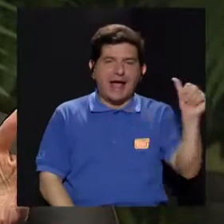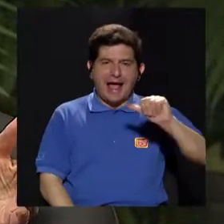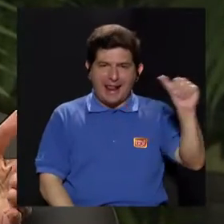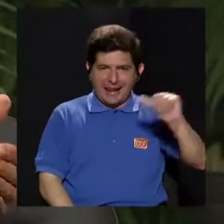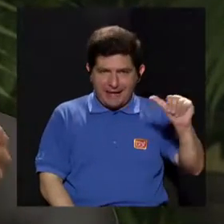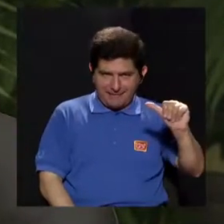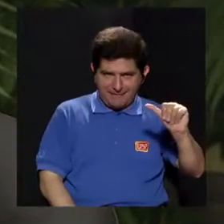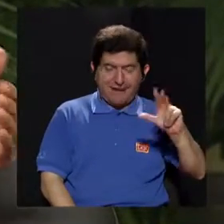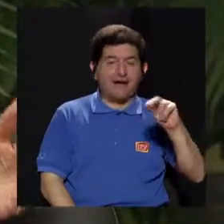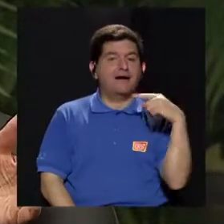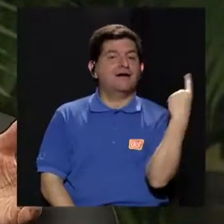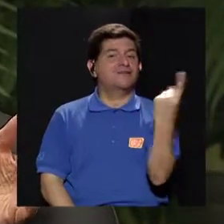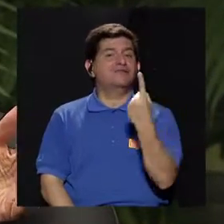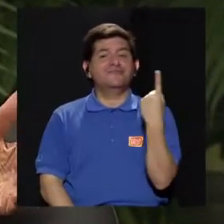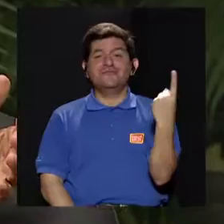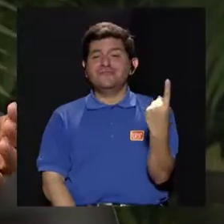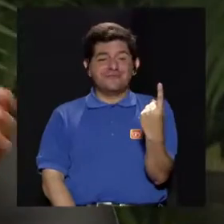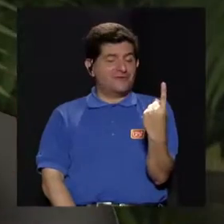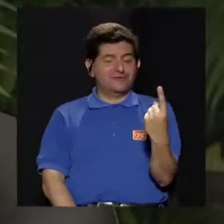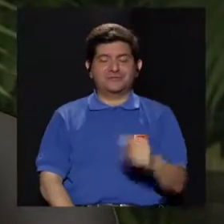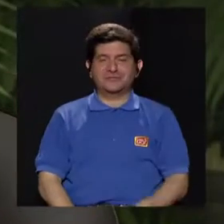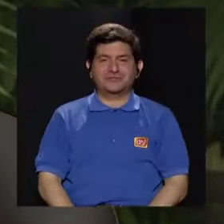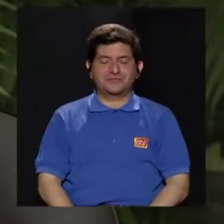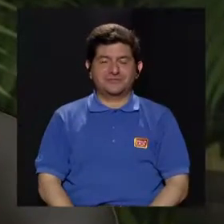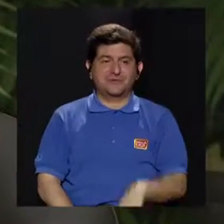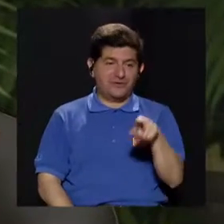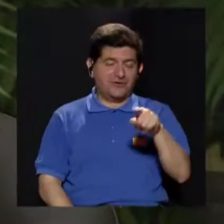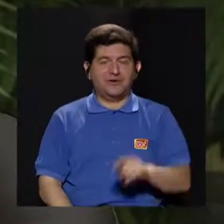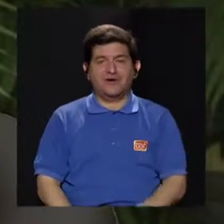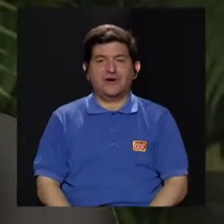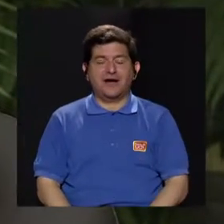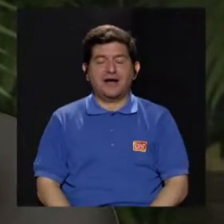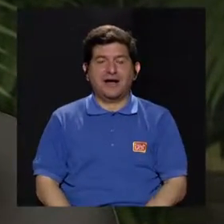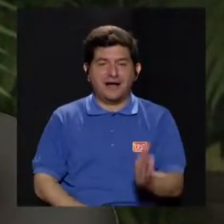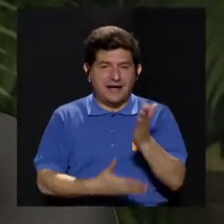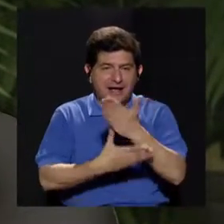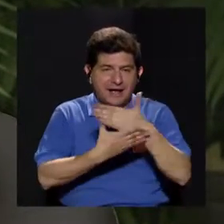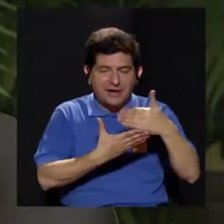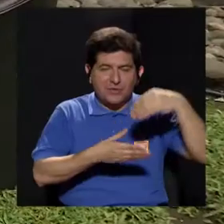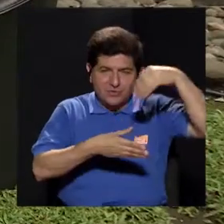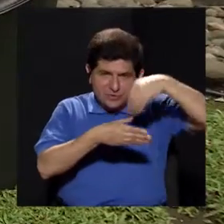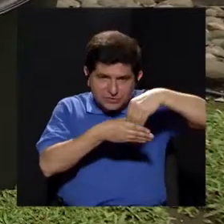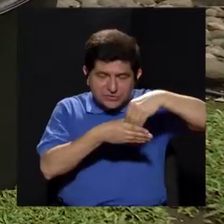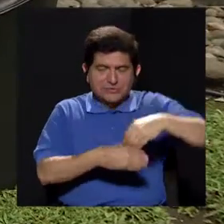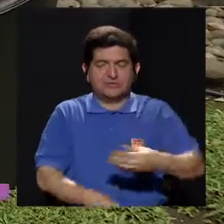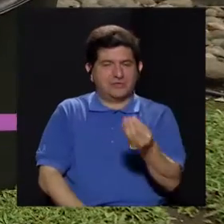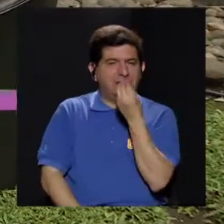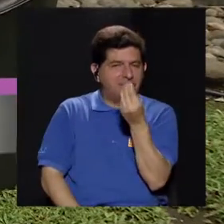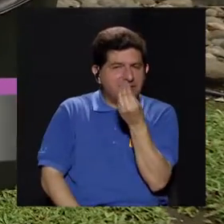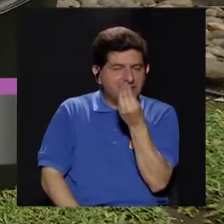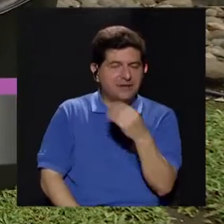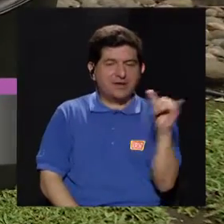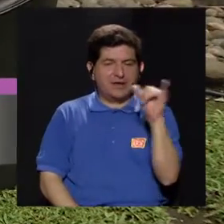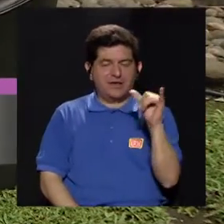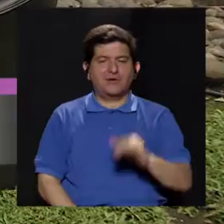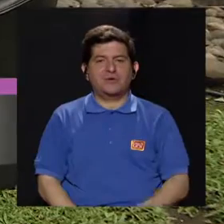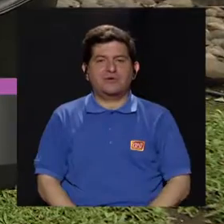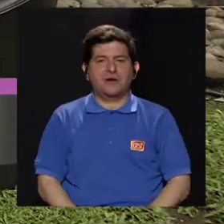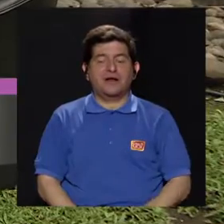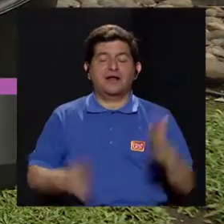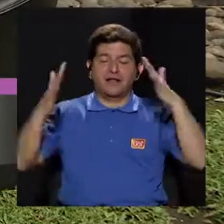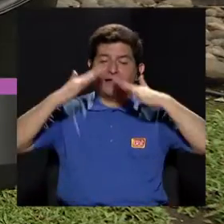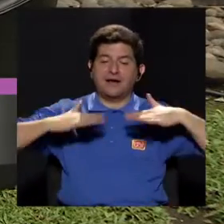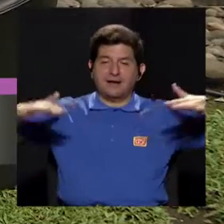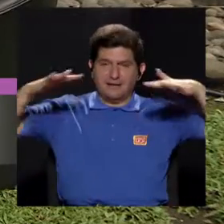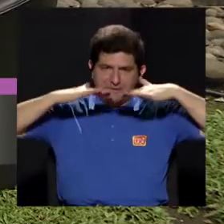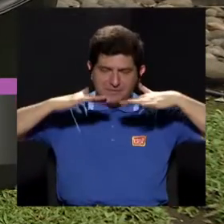alergia, no solo a alergenos de la dieta, sino a alergenos del